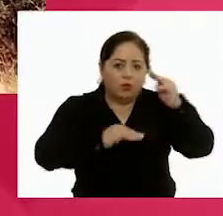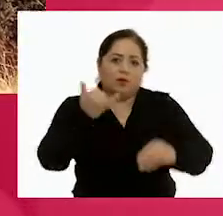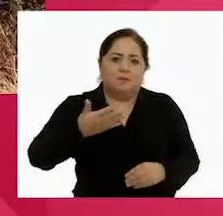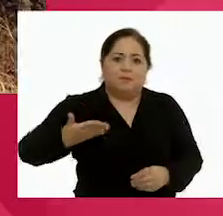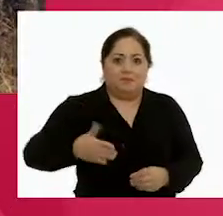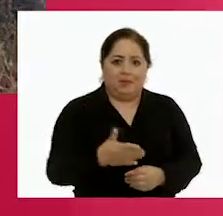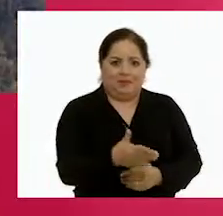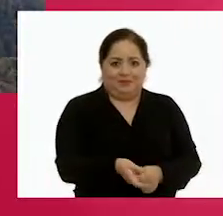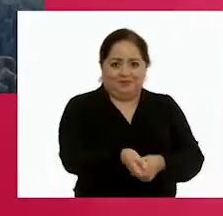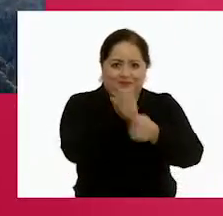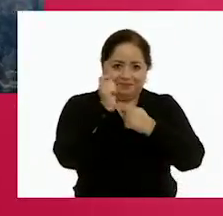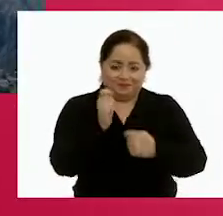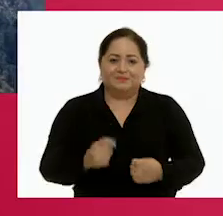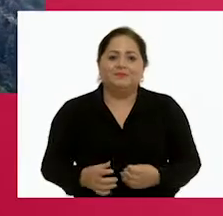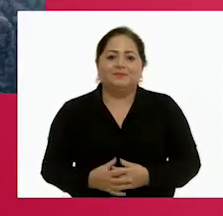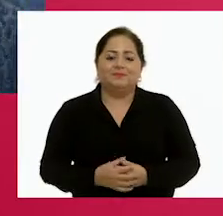pesca.